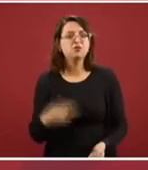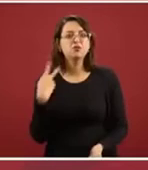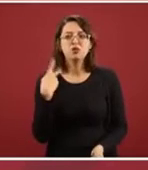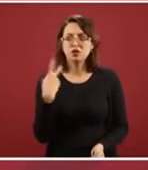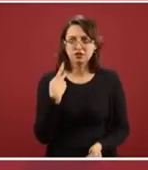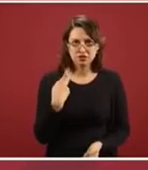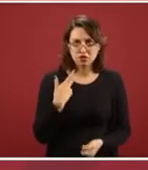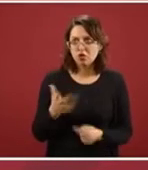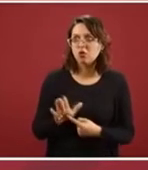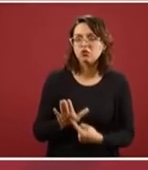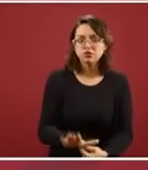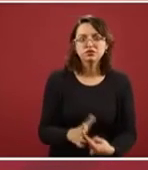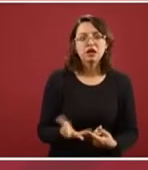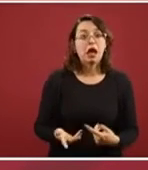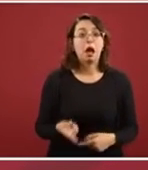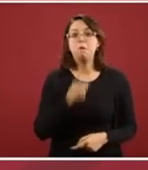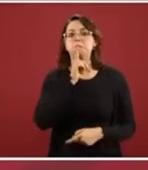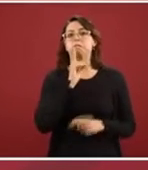cuello blanco.